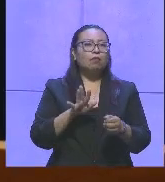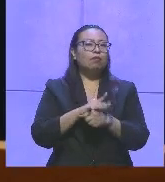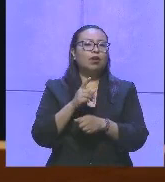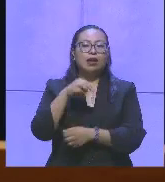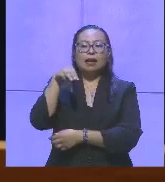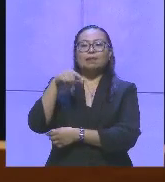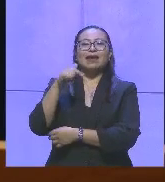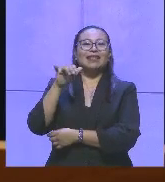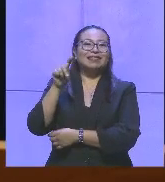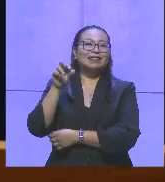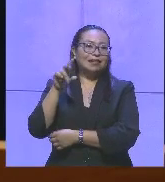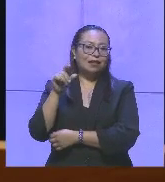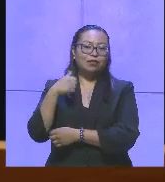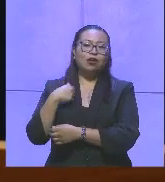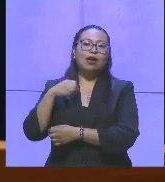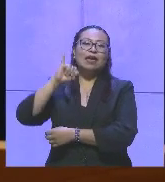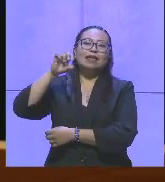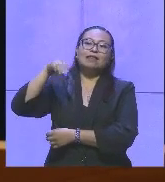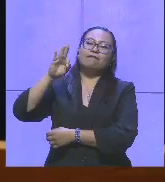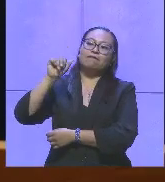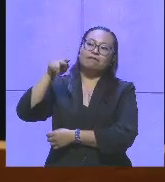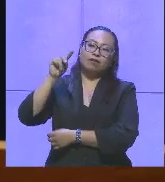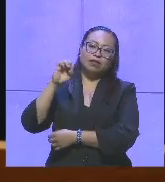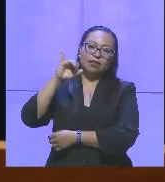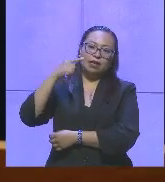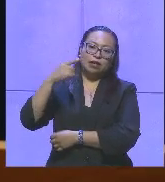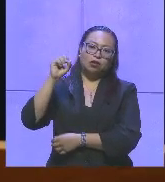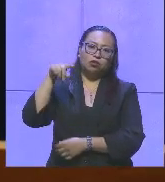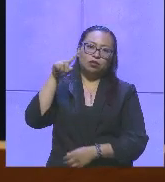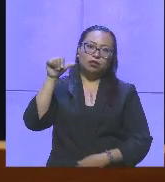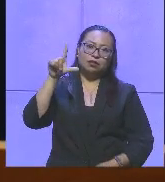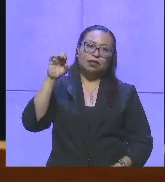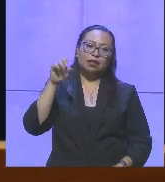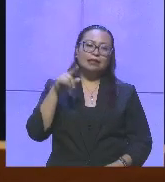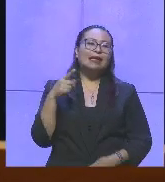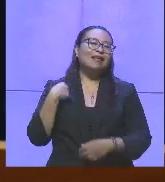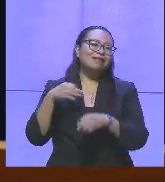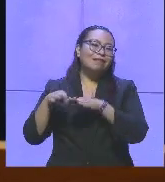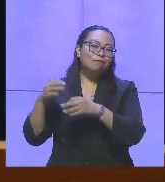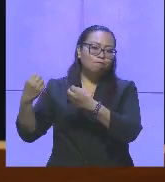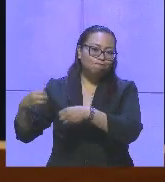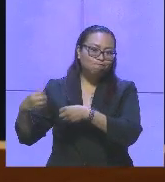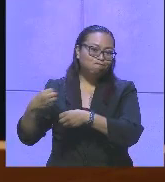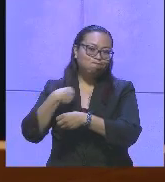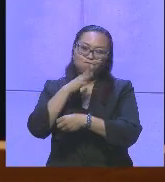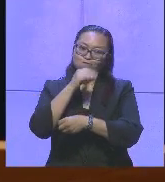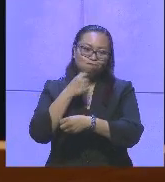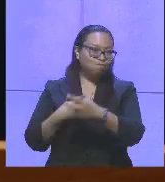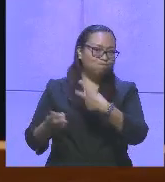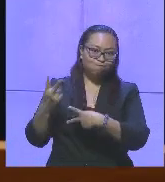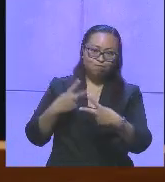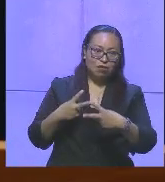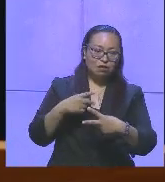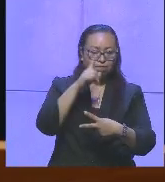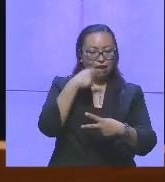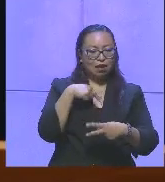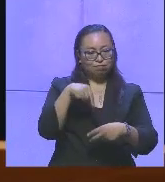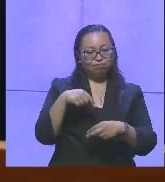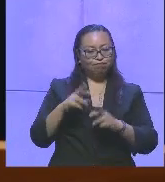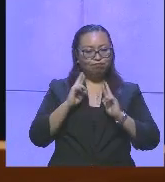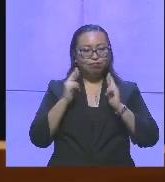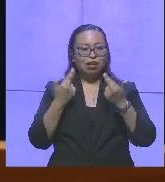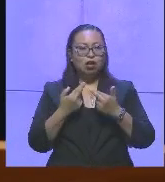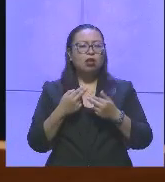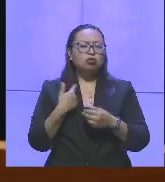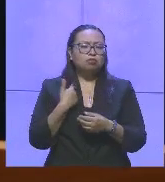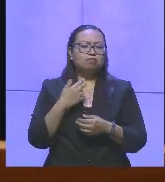que originalmente iba a estar aquí por cuestiones de trabajo y asuntos que están ventilando en la Sala Superior. Tuvo la deferencia conmigo